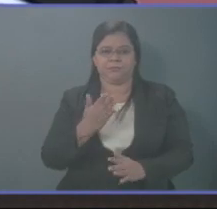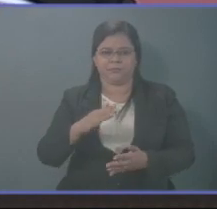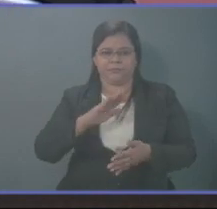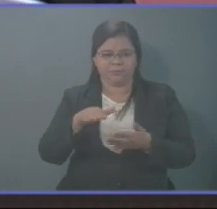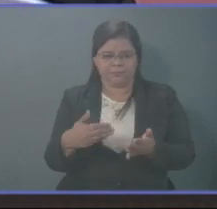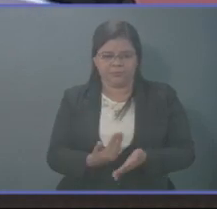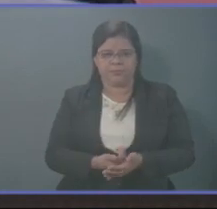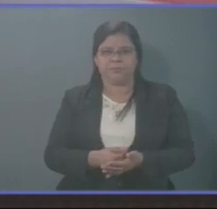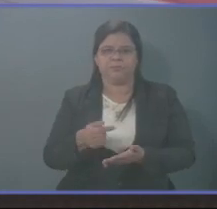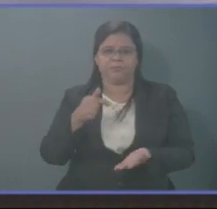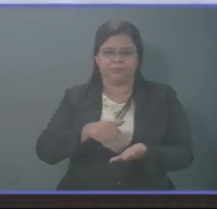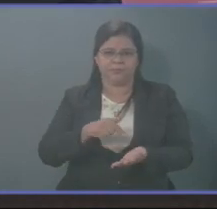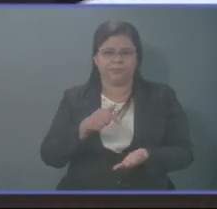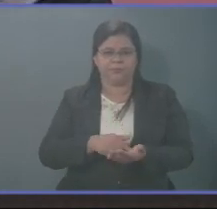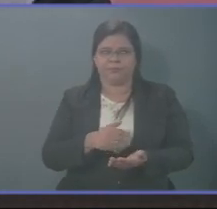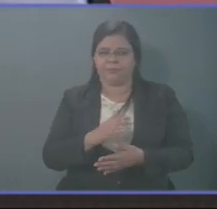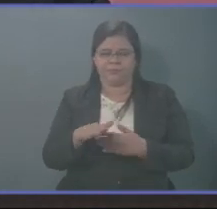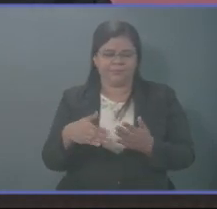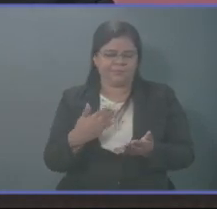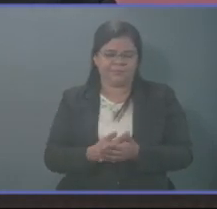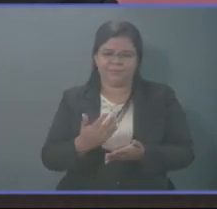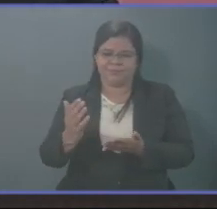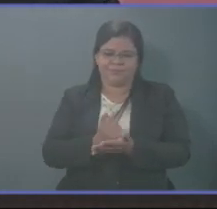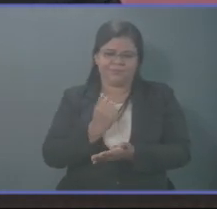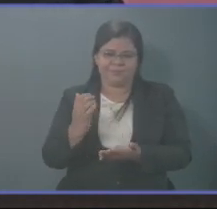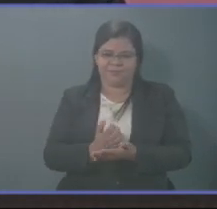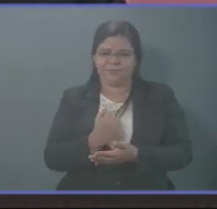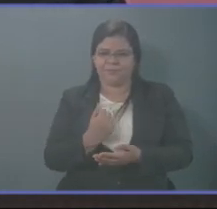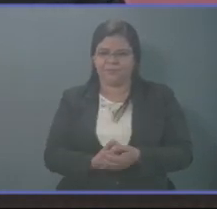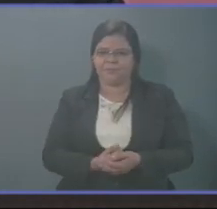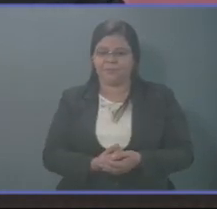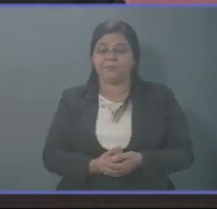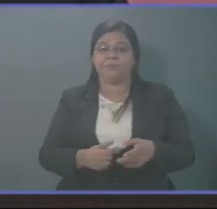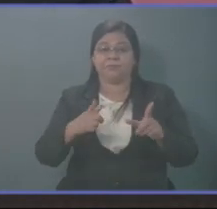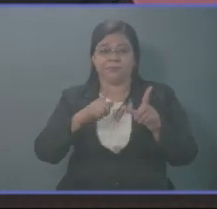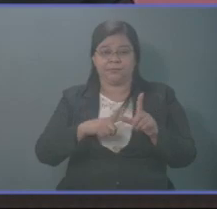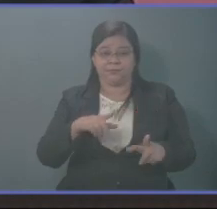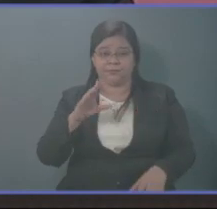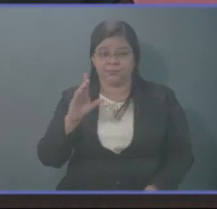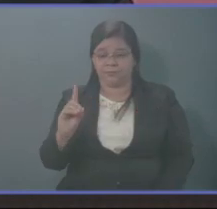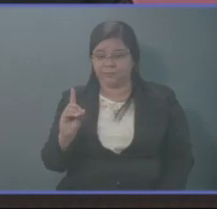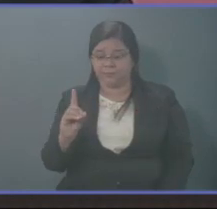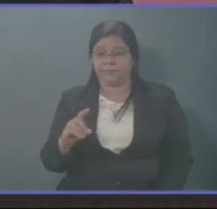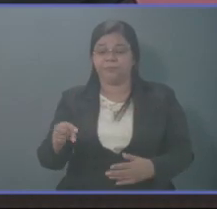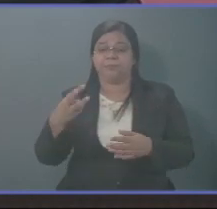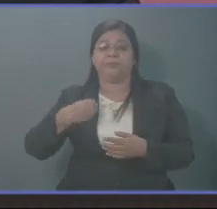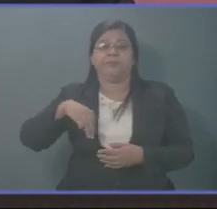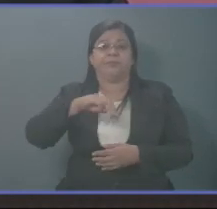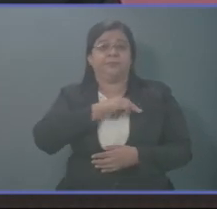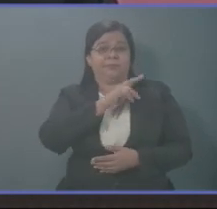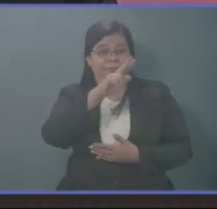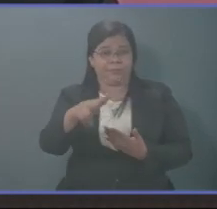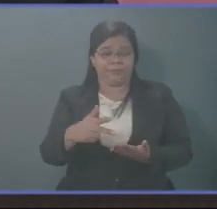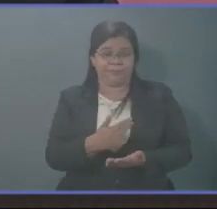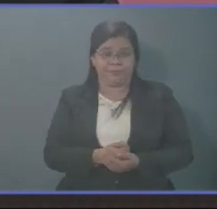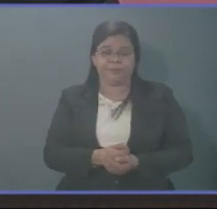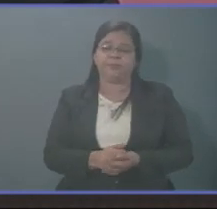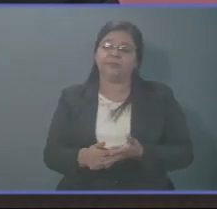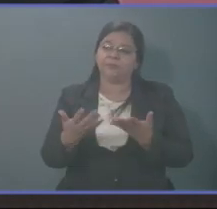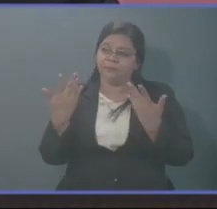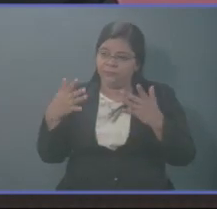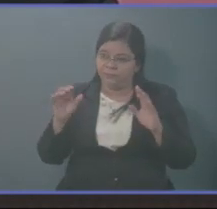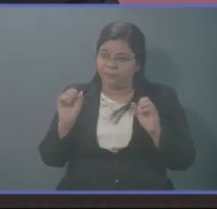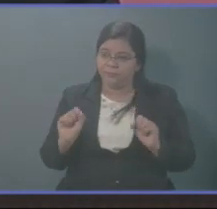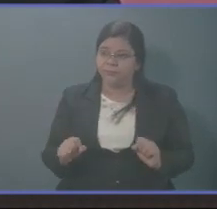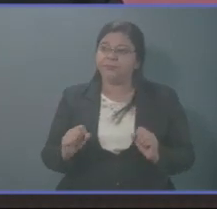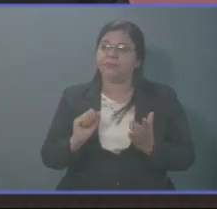de las multas e intereses respectivos. D. El Ministerio de Hacienda está facultado